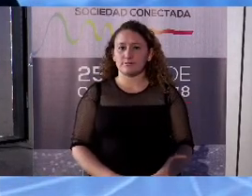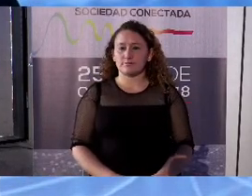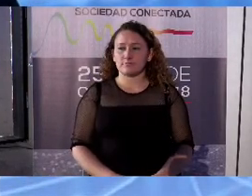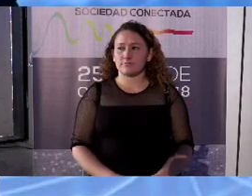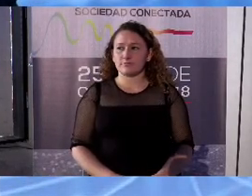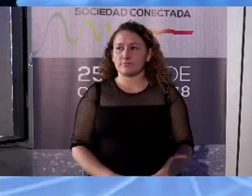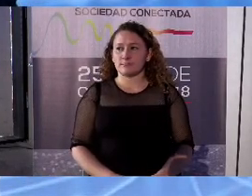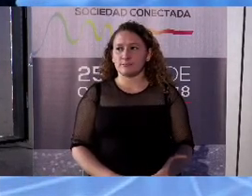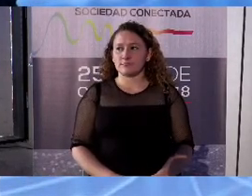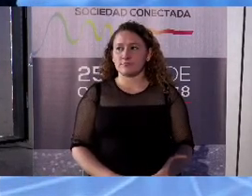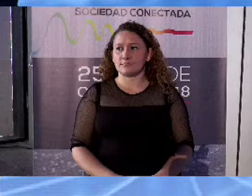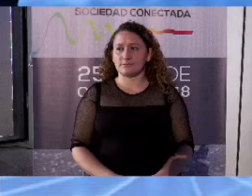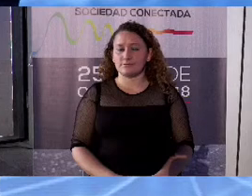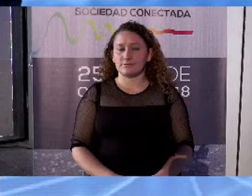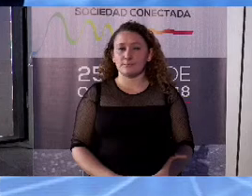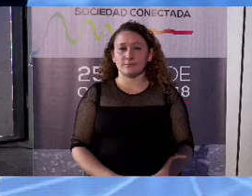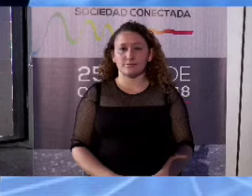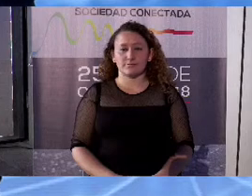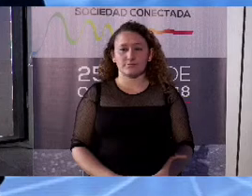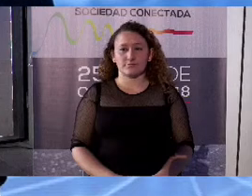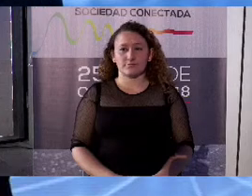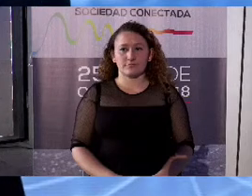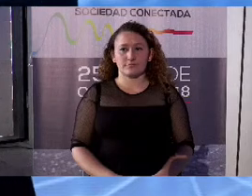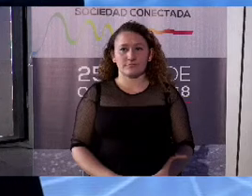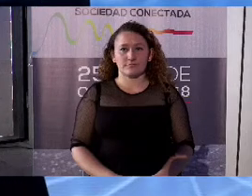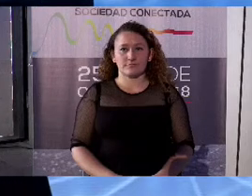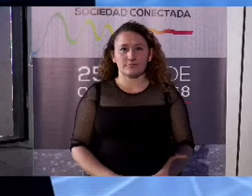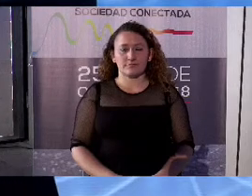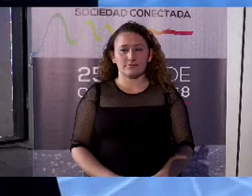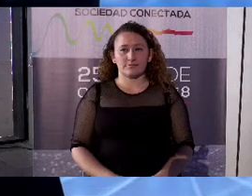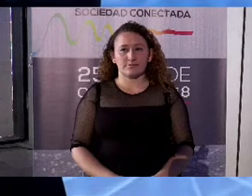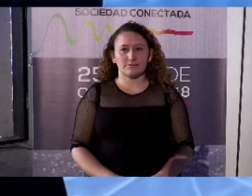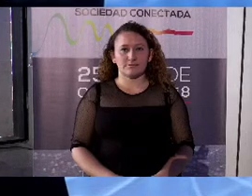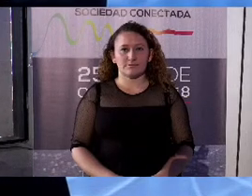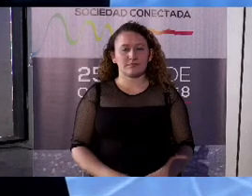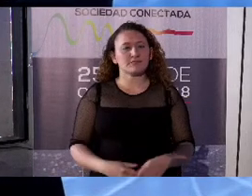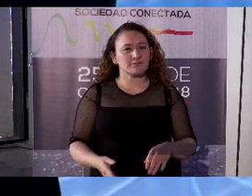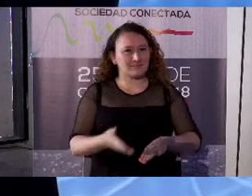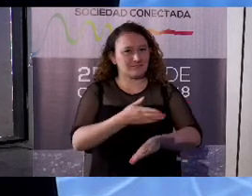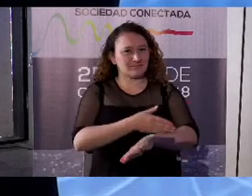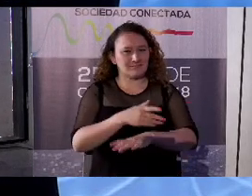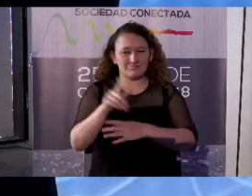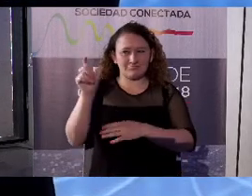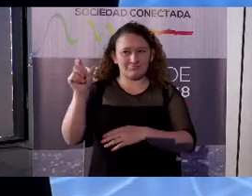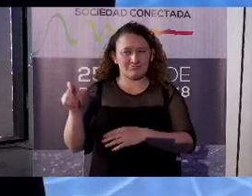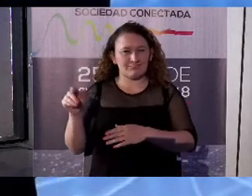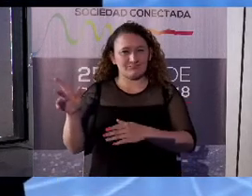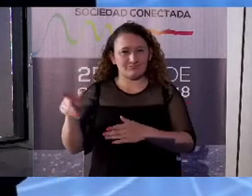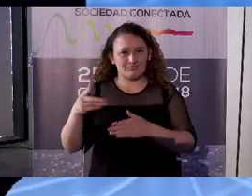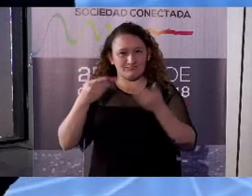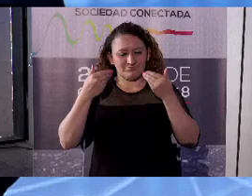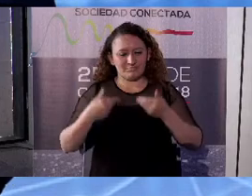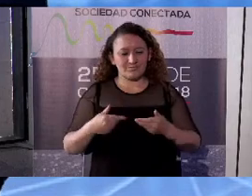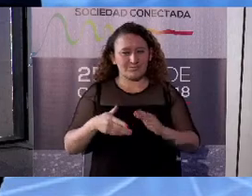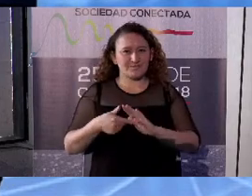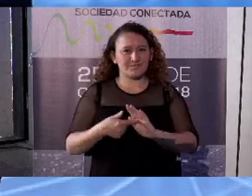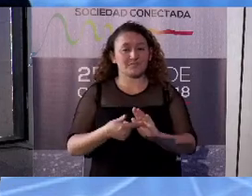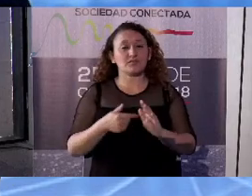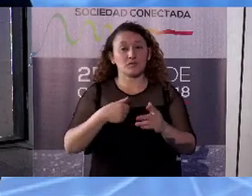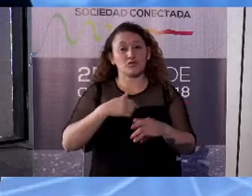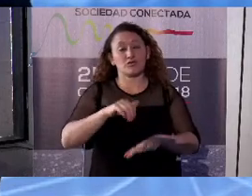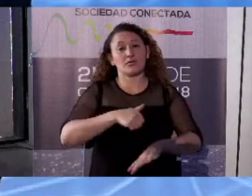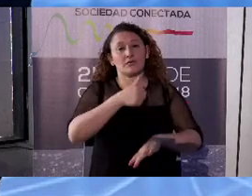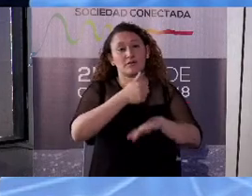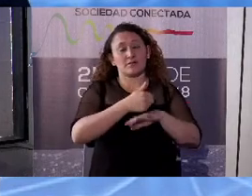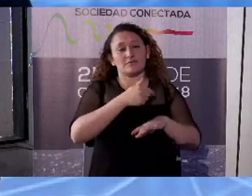presentación como como les mencionó quien nos presentó eh yo pertenezco soy el secretario ejecutivo de cont